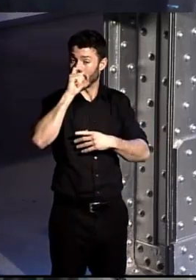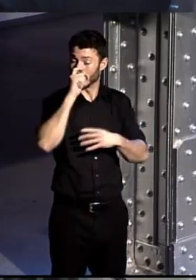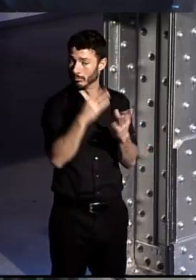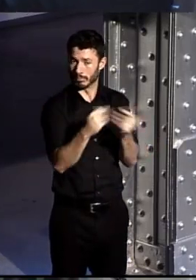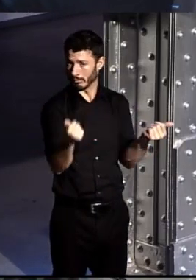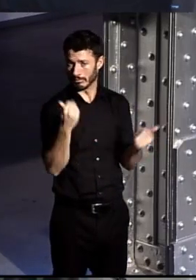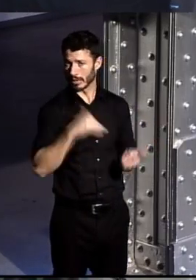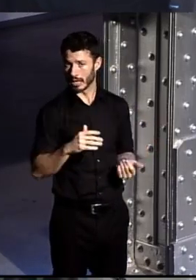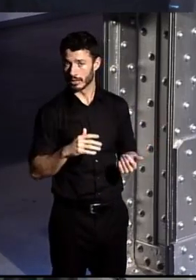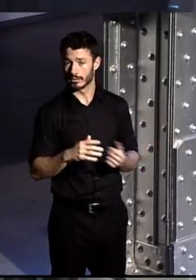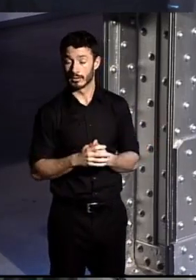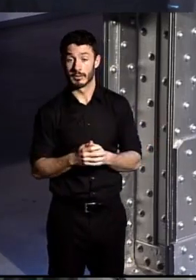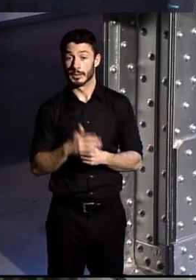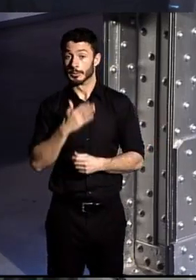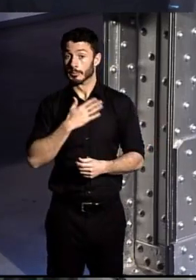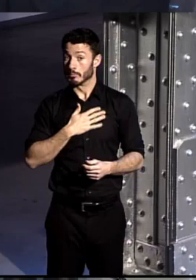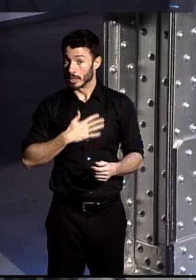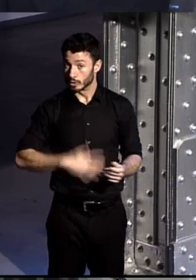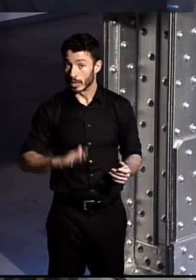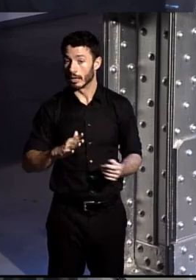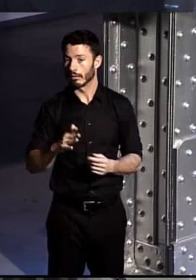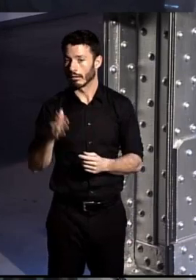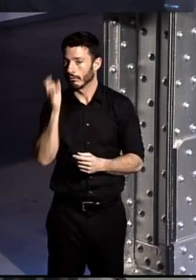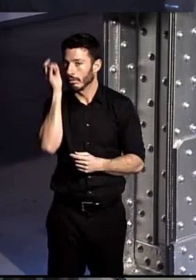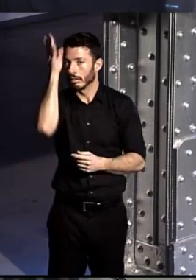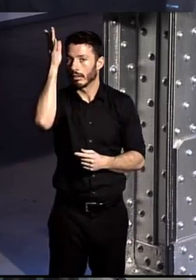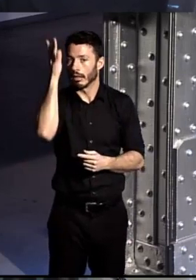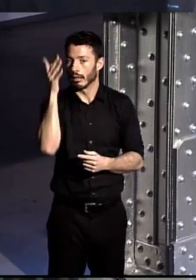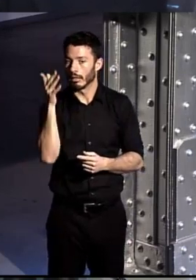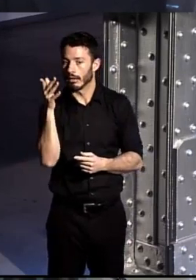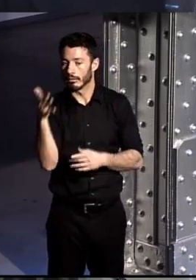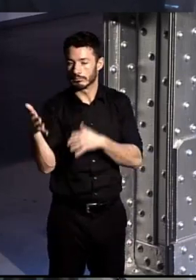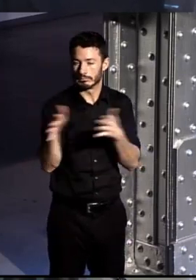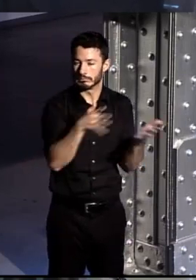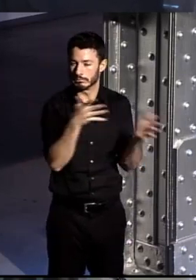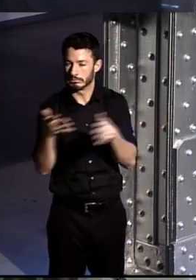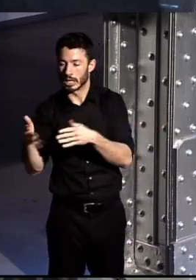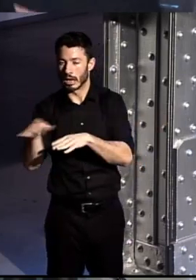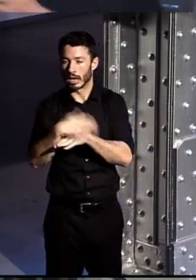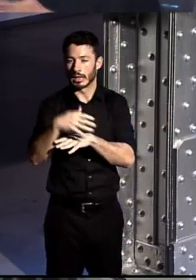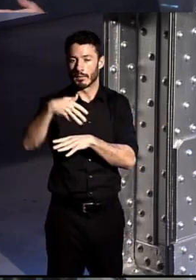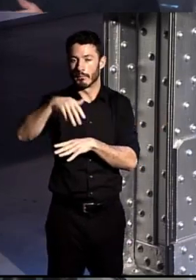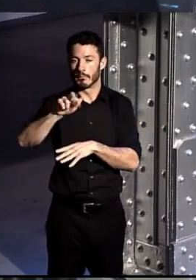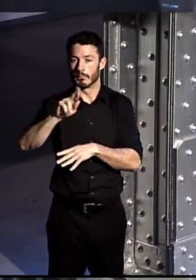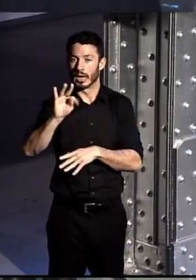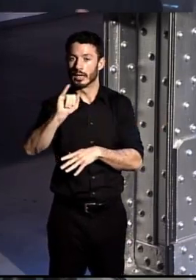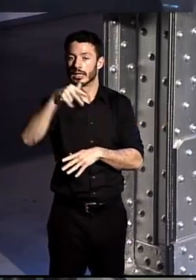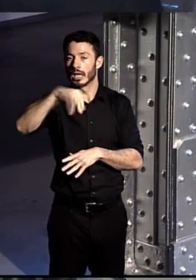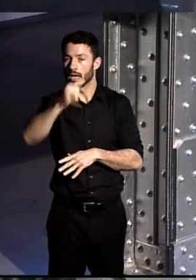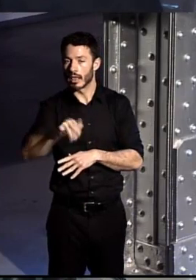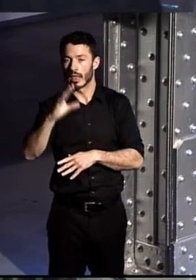desaparecido. O sea que si no llegáis a tener un poco la idea de que eso podía ser Martínez Campos, es que al principio